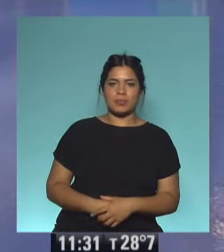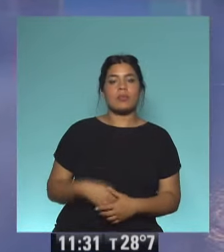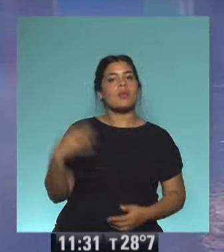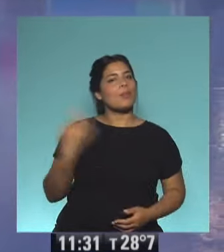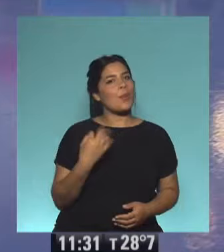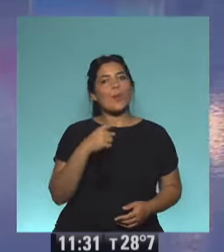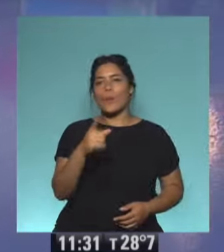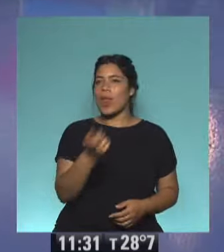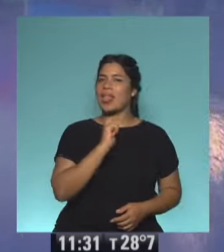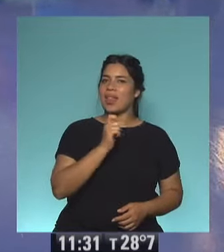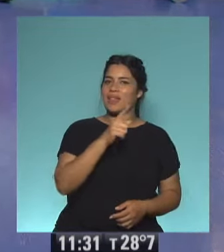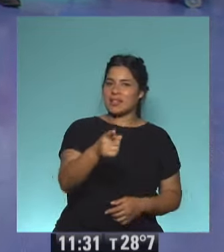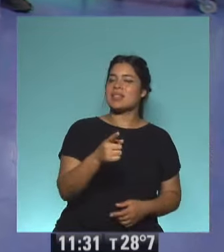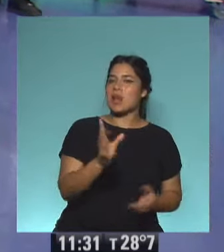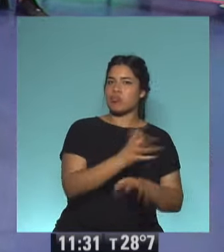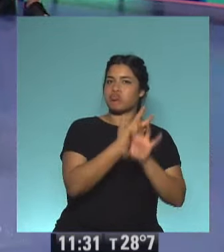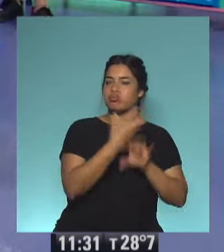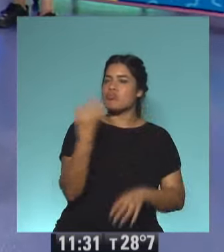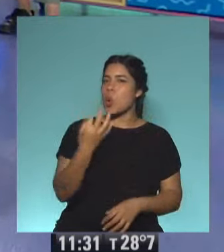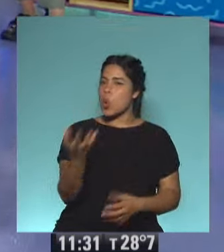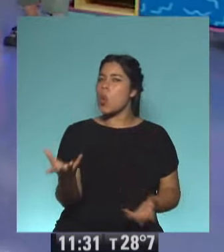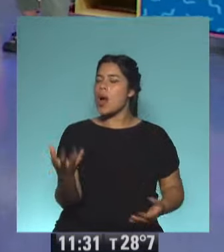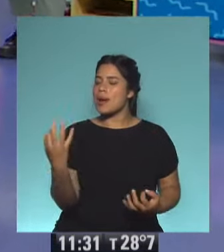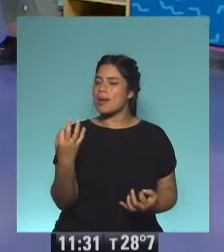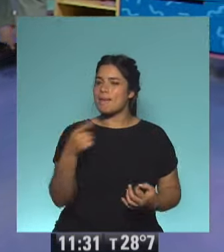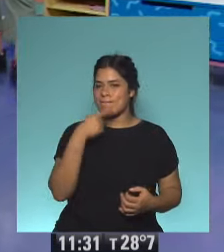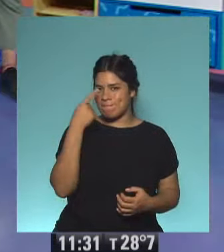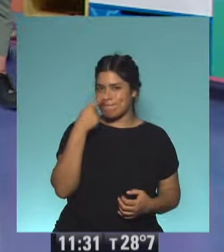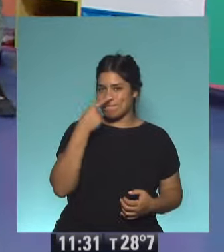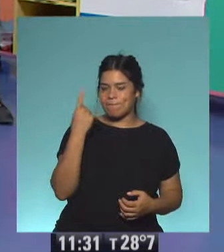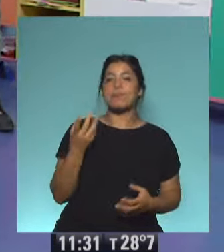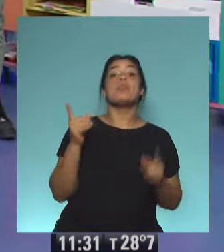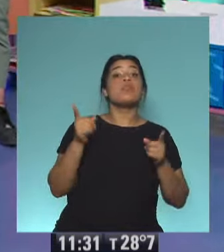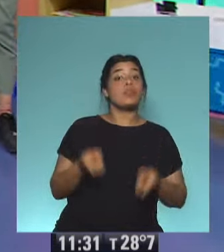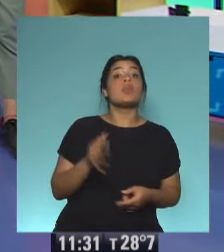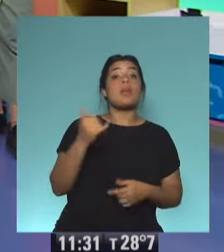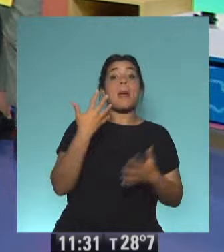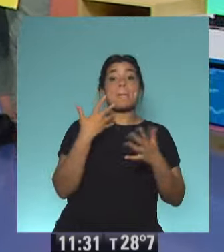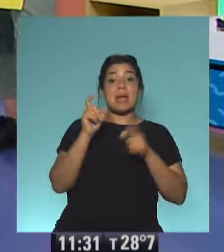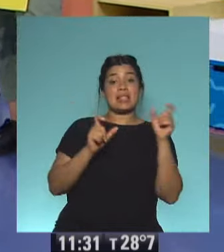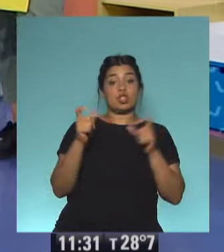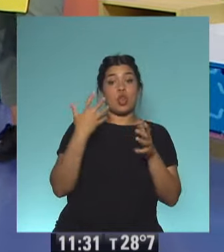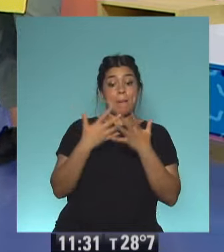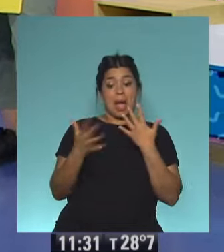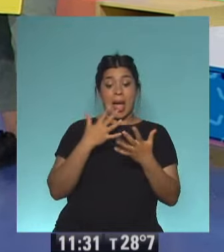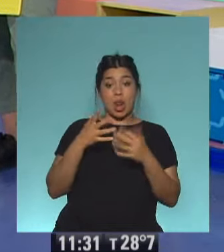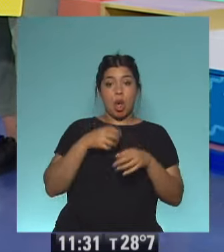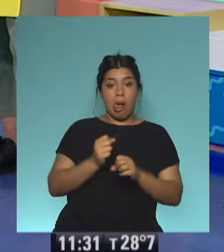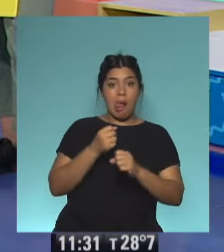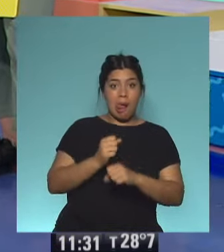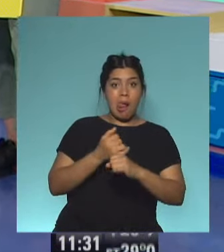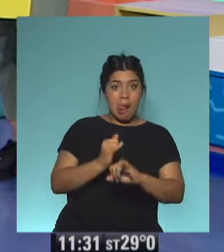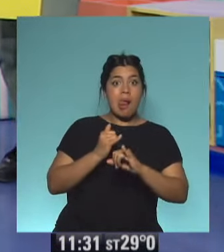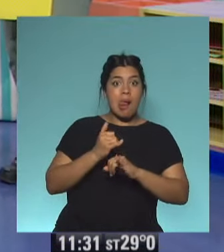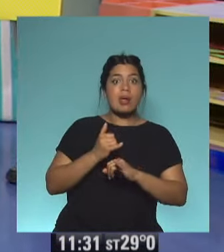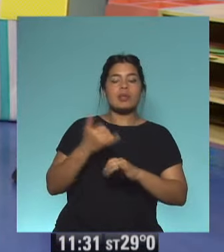Que estuvo esa nota, la verdad. Increíble. Todo lo que aprendimos con este amigo. Sí, además con los artesanos hacen un montón de cosas. Acá tenemos otros juguetes, por ejemplo.